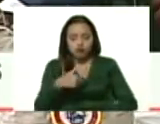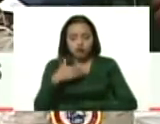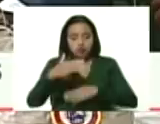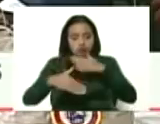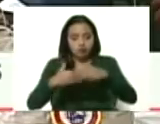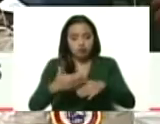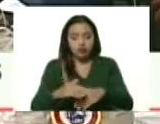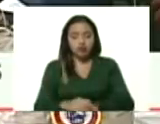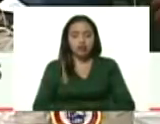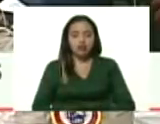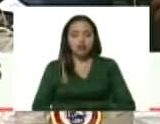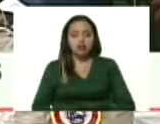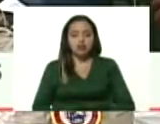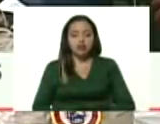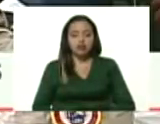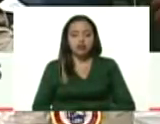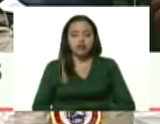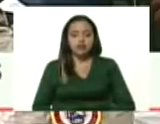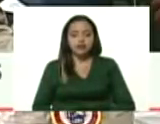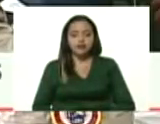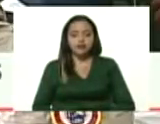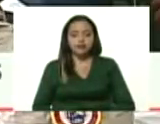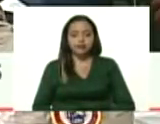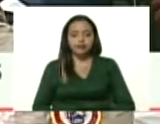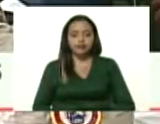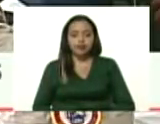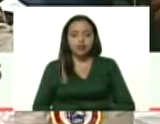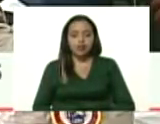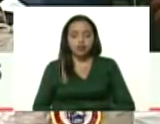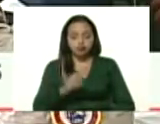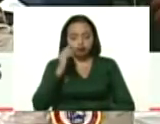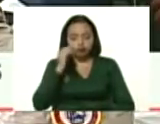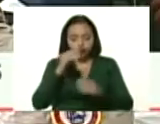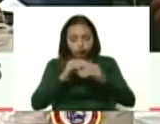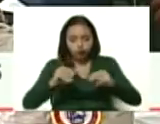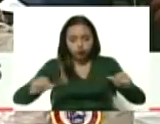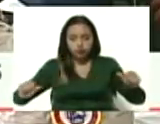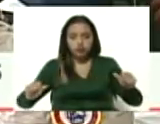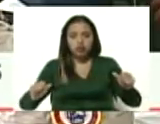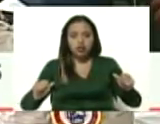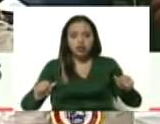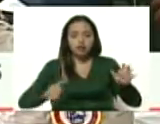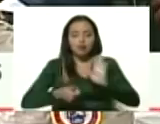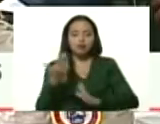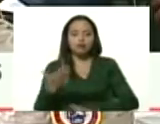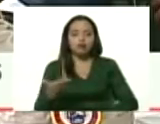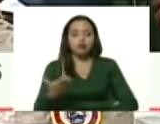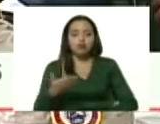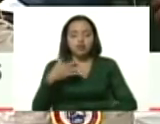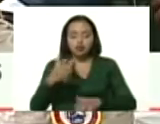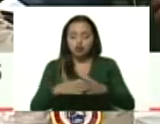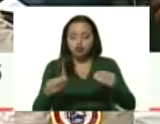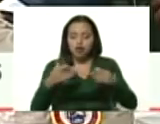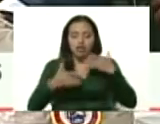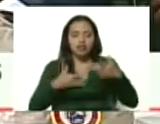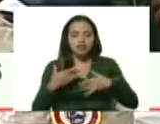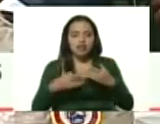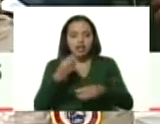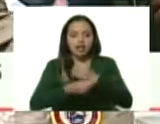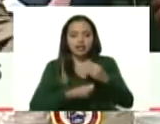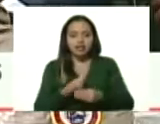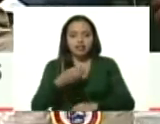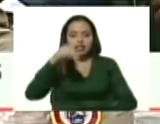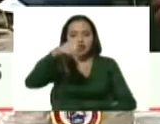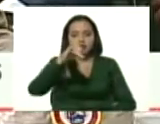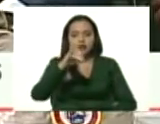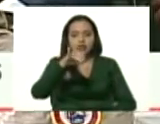geográfico, el principio fundamental de la milicia es la territorialidad. Todas las actividades y funciones que cumple la milicia las ejecuta